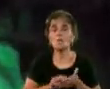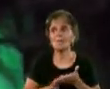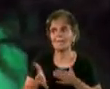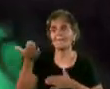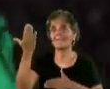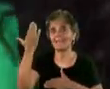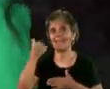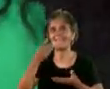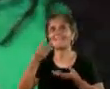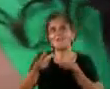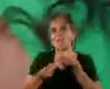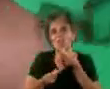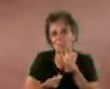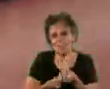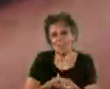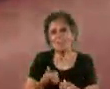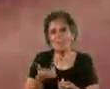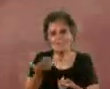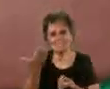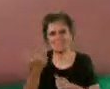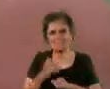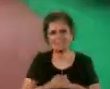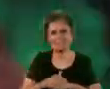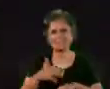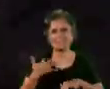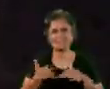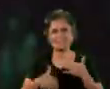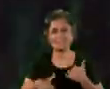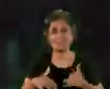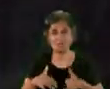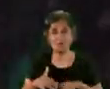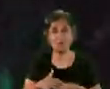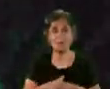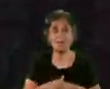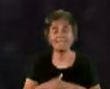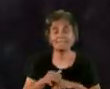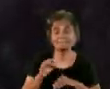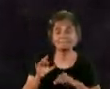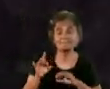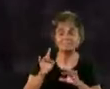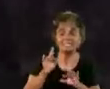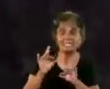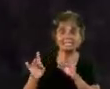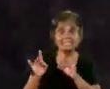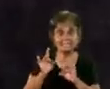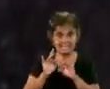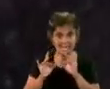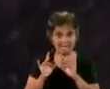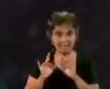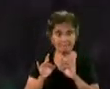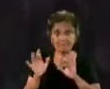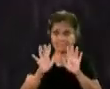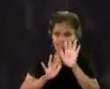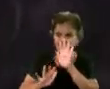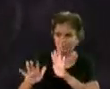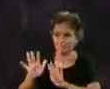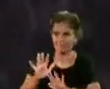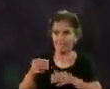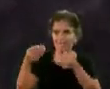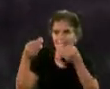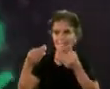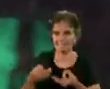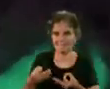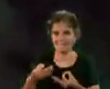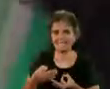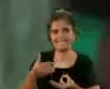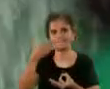vintage, secondhand y toda ropa, digamos, que se hace una selección de ella y se la deja preparada, si no está preparada, para reutilizar.